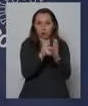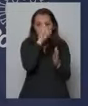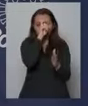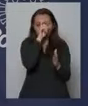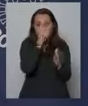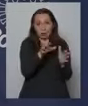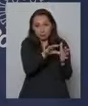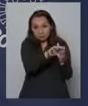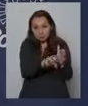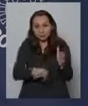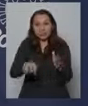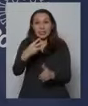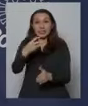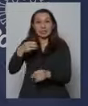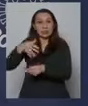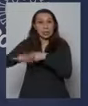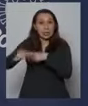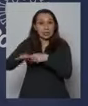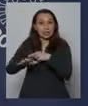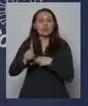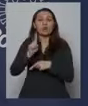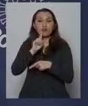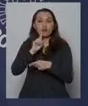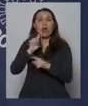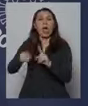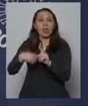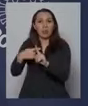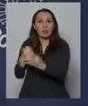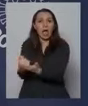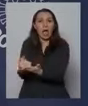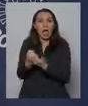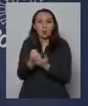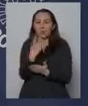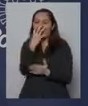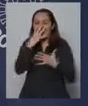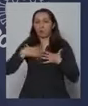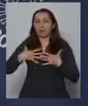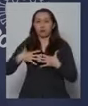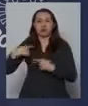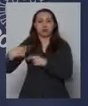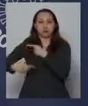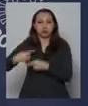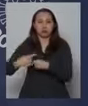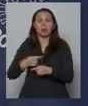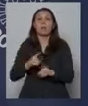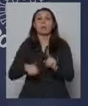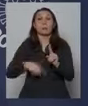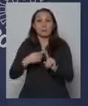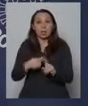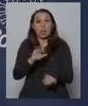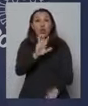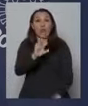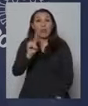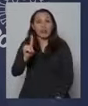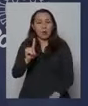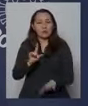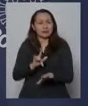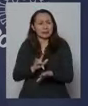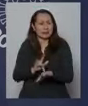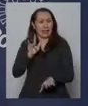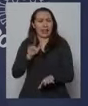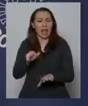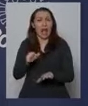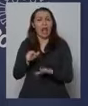cuales 315 se encuentran en ventilación mecánica y 91 de estas personas en un estado